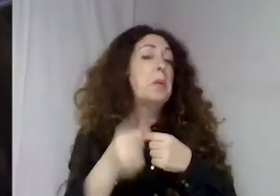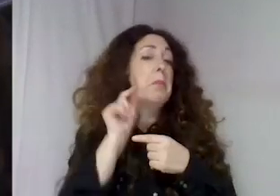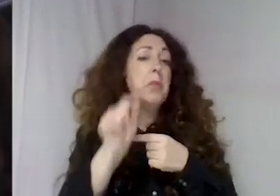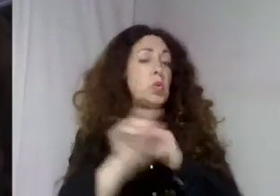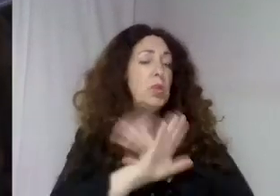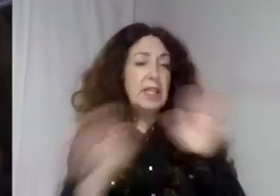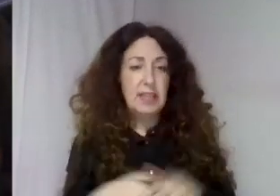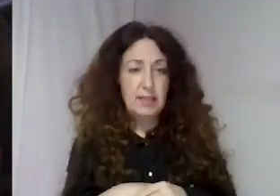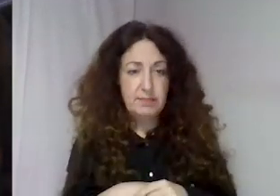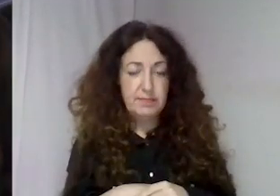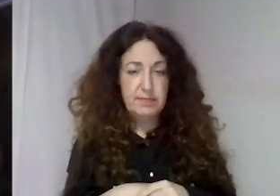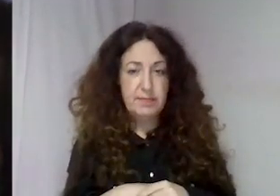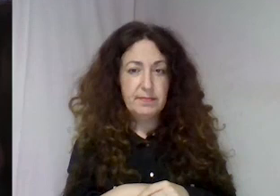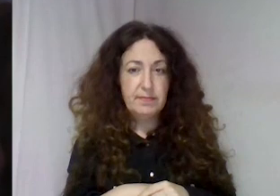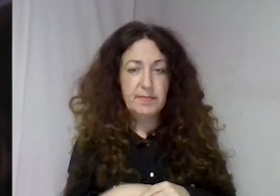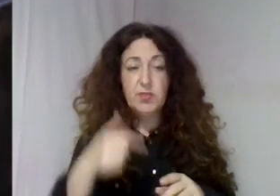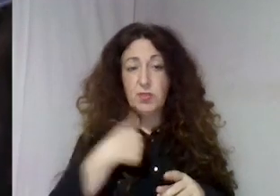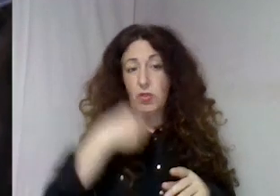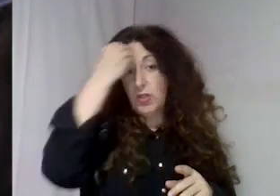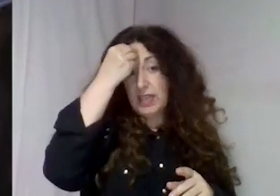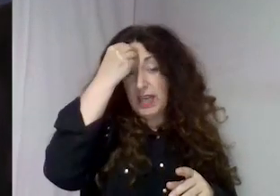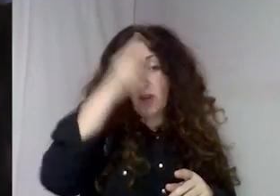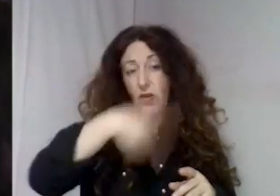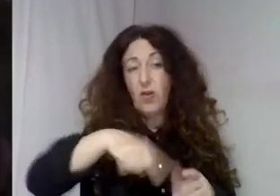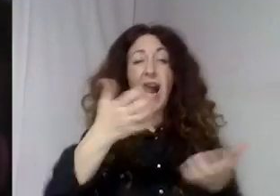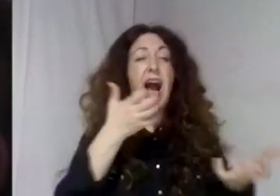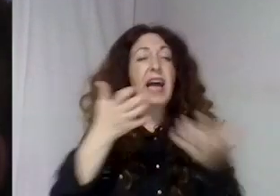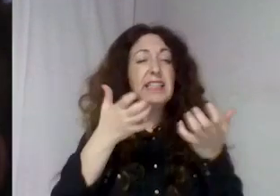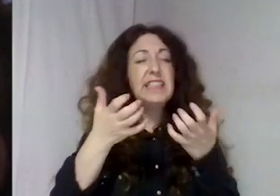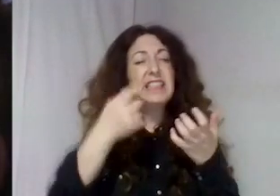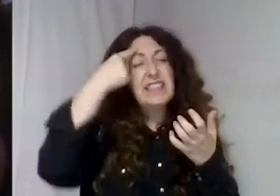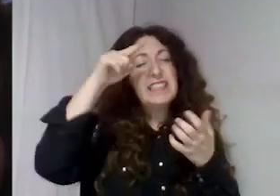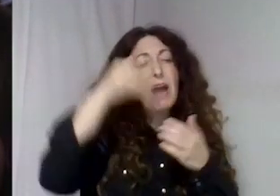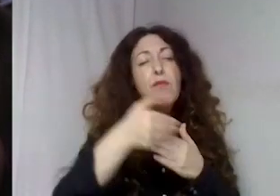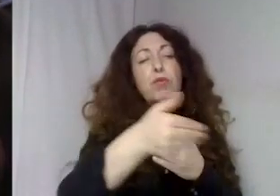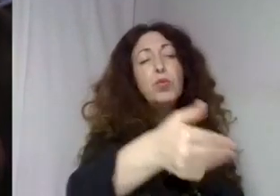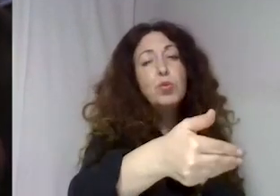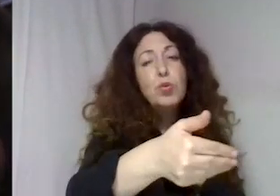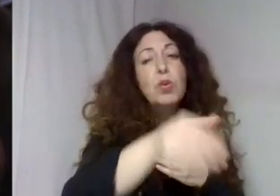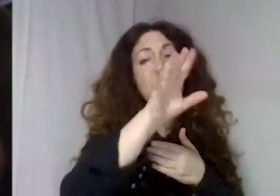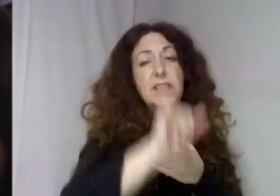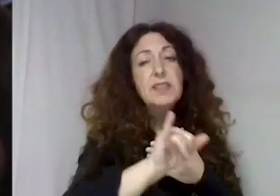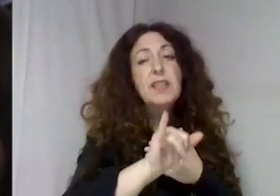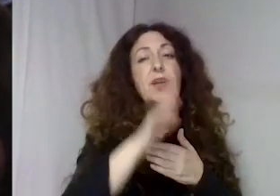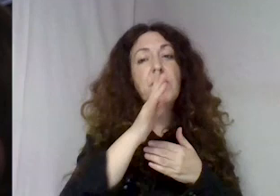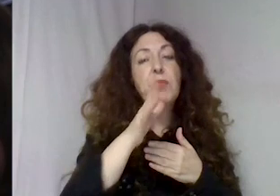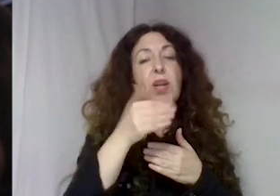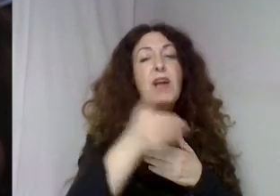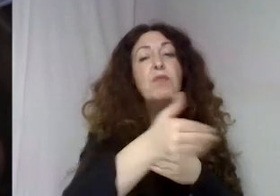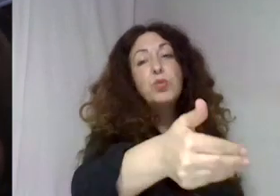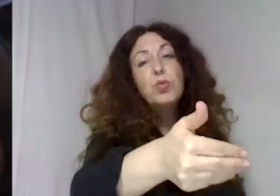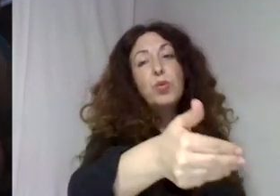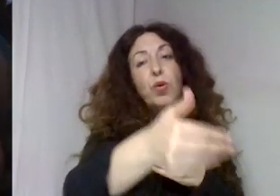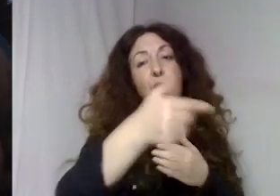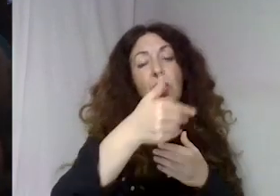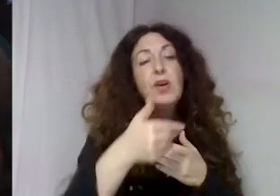tengo aquí sentado también es un hombre de vida ordenada, sino que nos gusta mucho que sean asesinos, digamos en esa biografía, al menos en la biografía